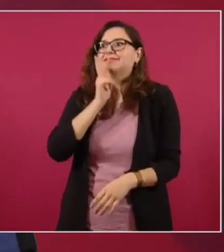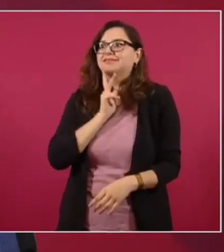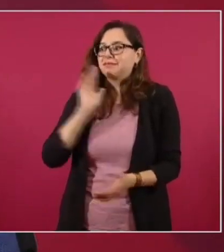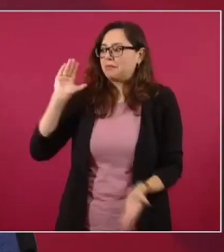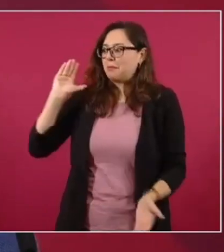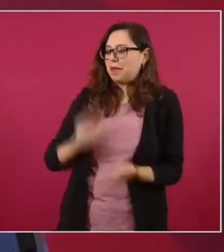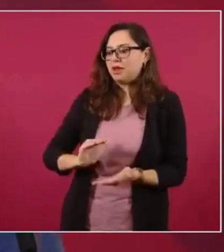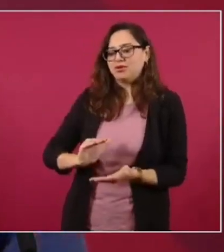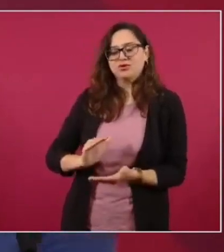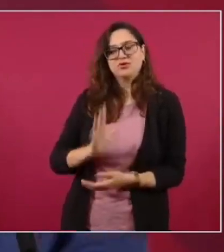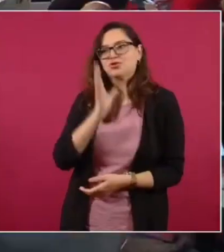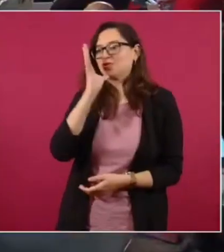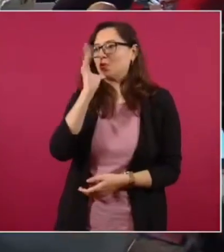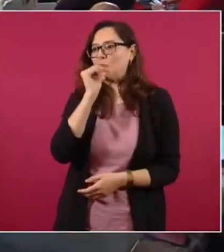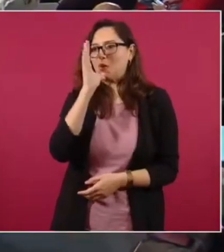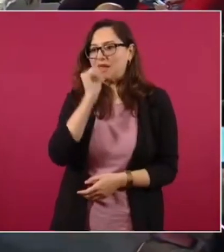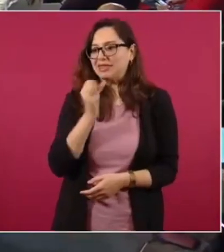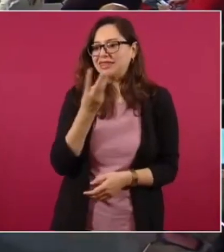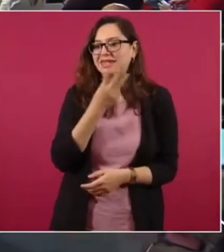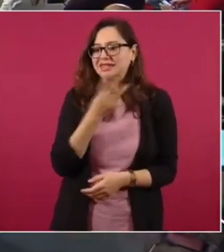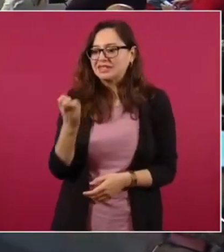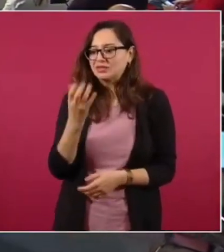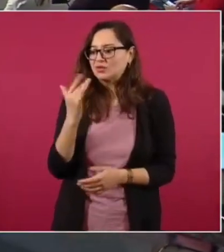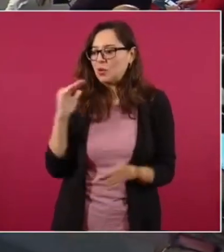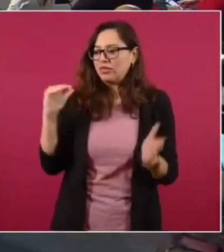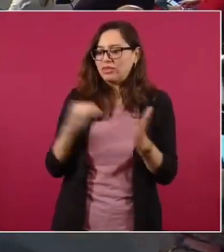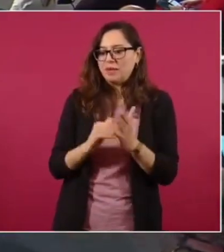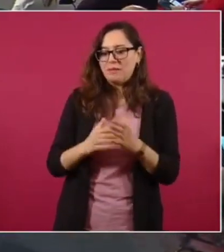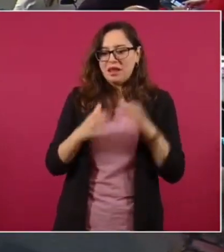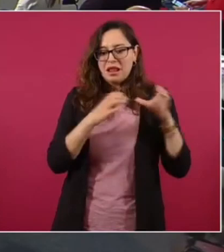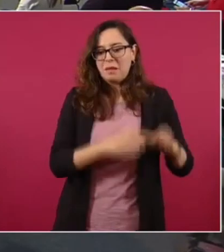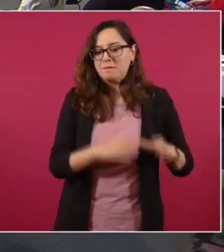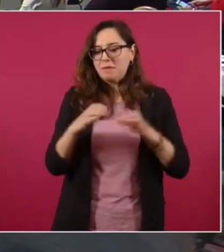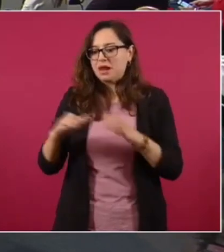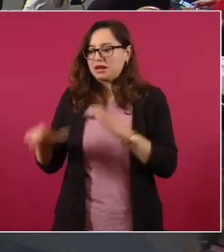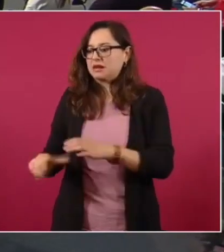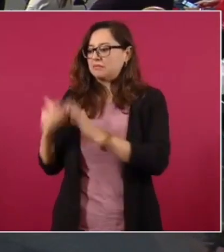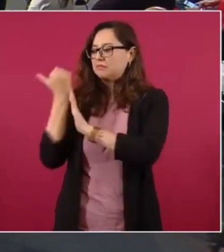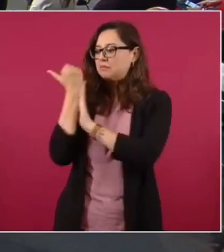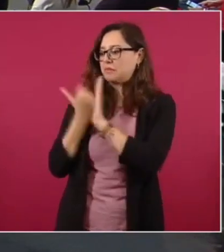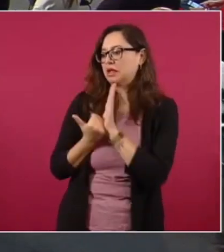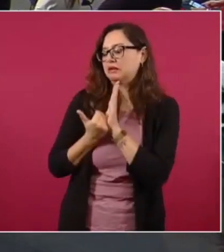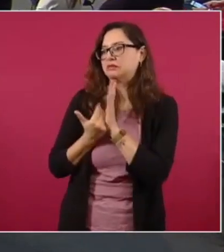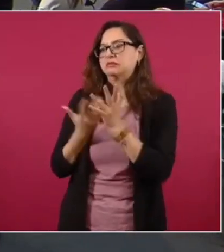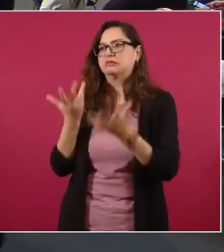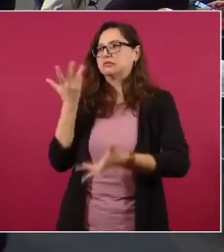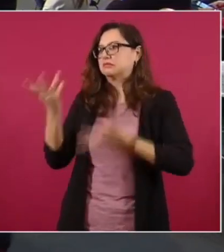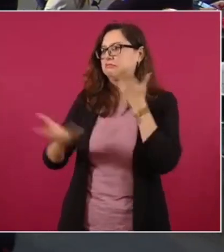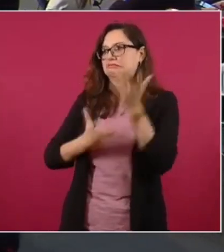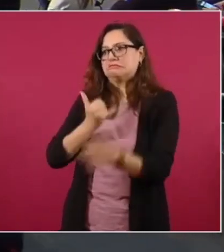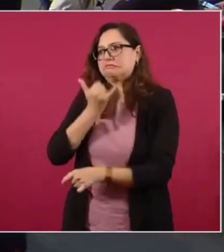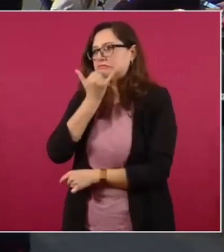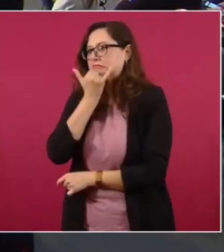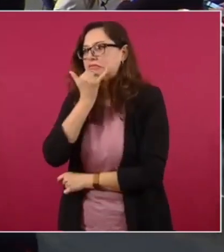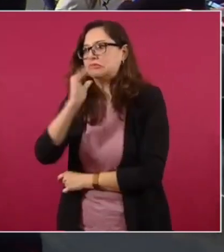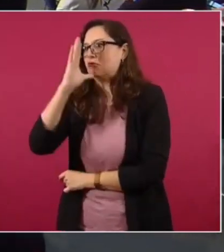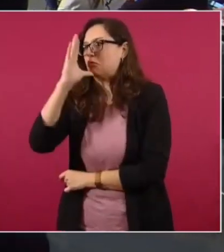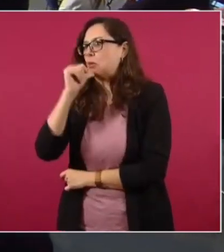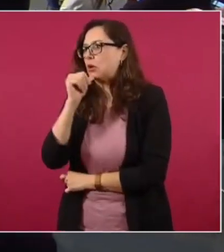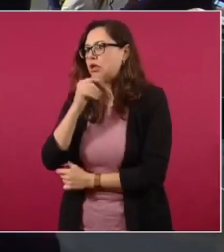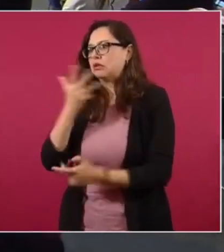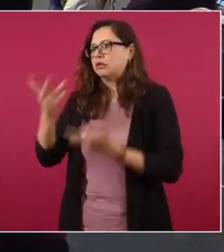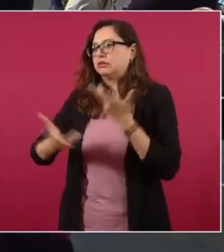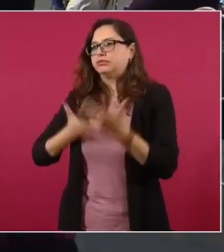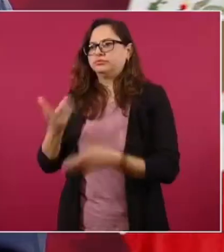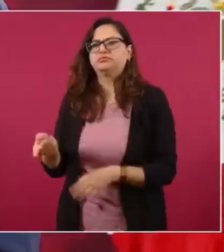con una reducción de 350,000 barriles diarios, Estados Unidos se hizo cargo de la